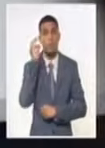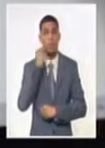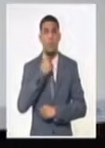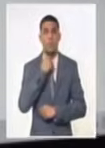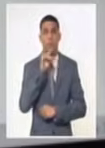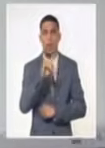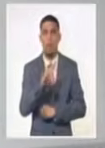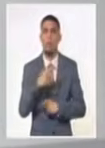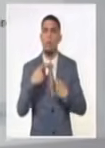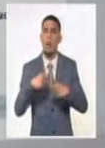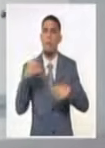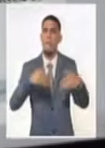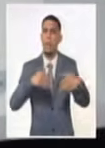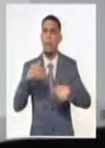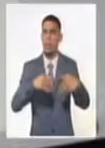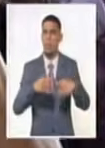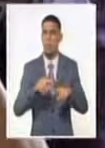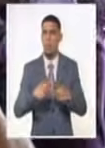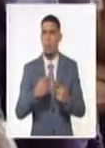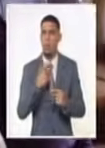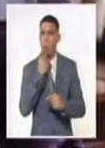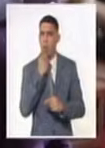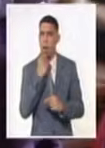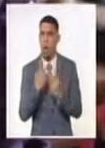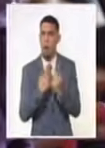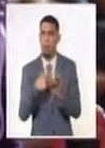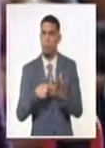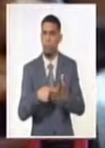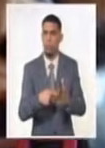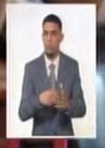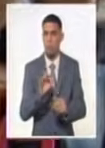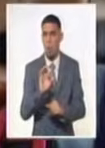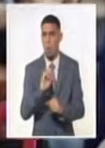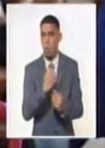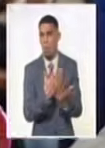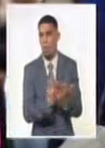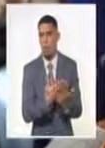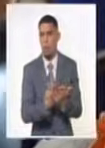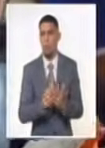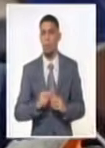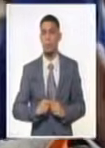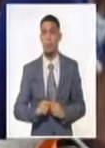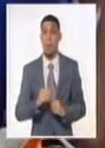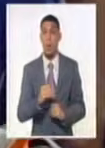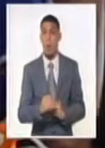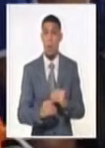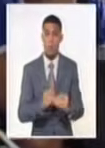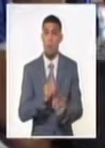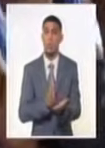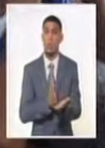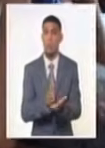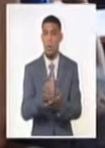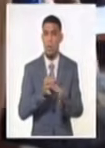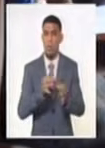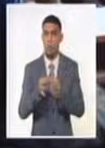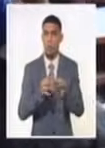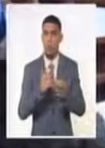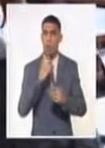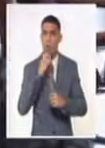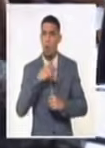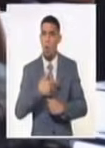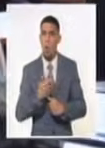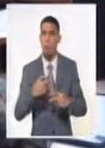tomando, y bueno, estamos asegurando de que el proceso va a seguir funcionando desde la virtualidad, de nuestras plataformas